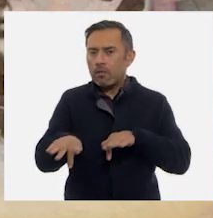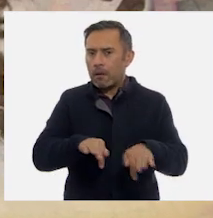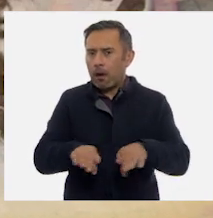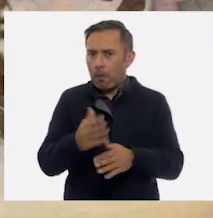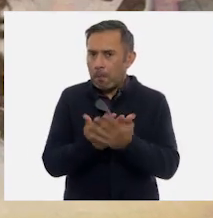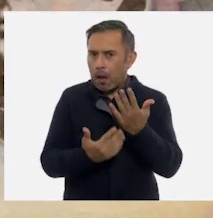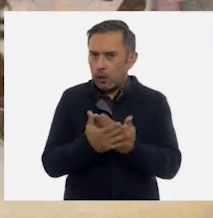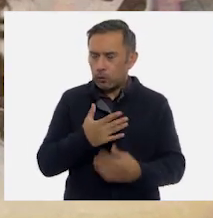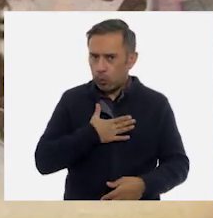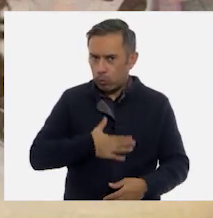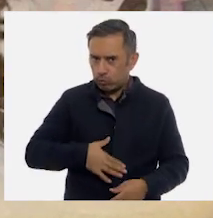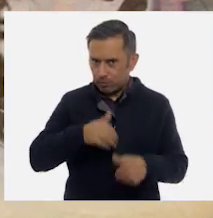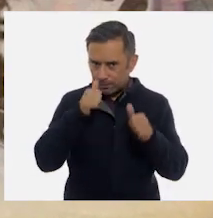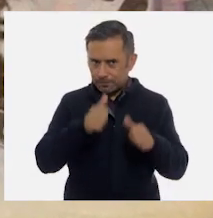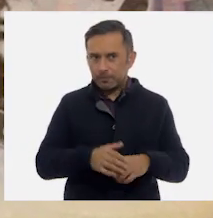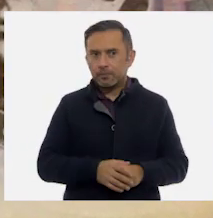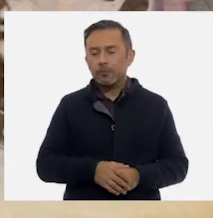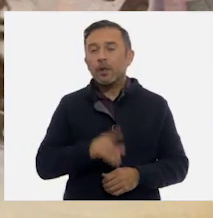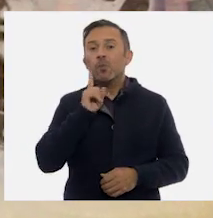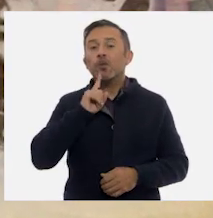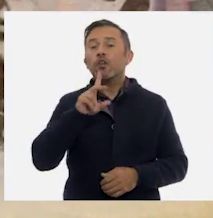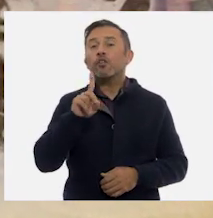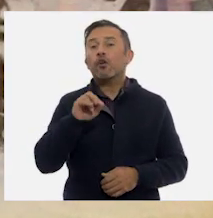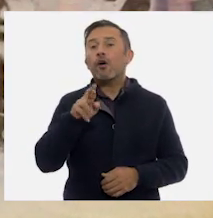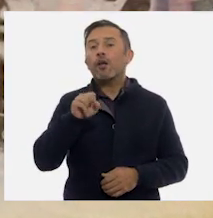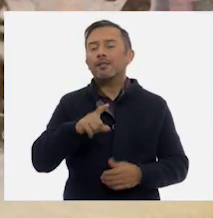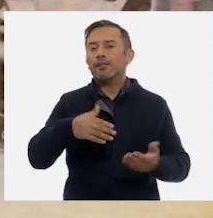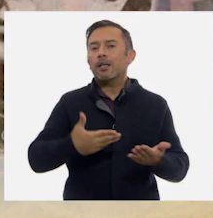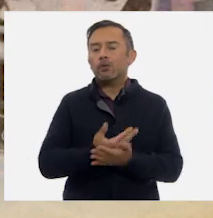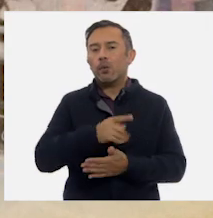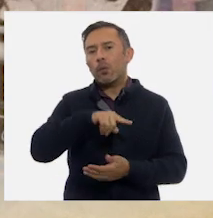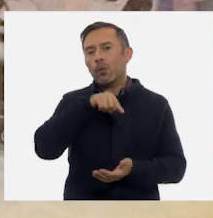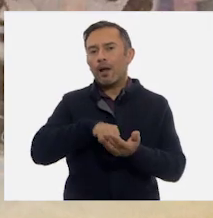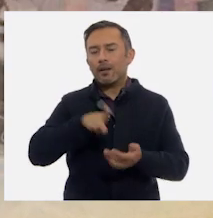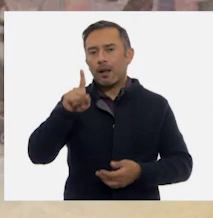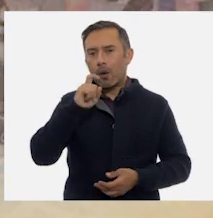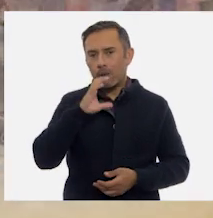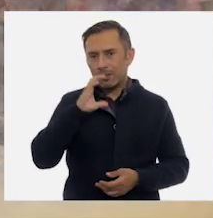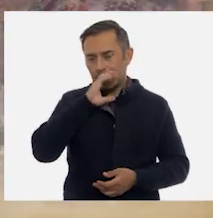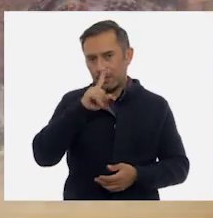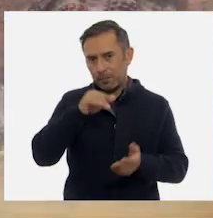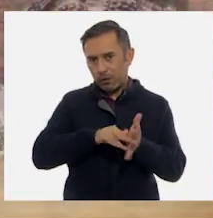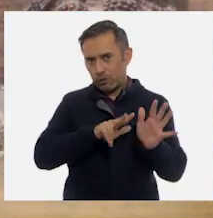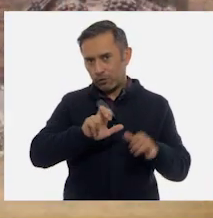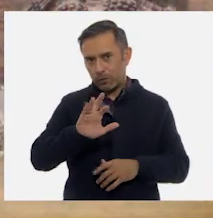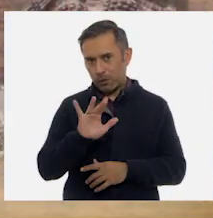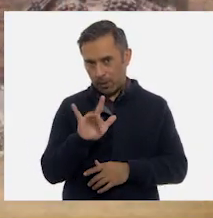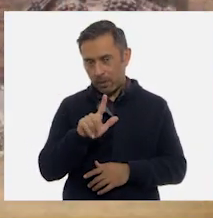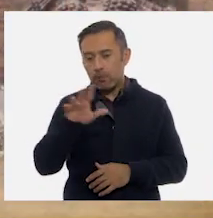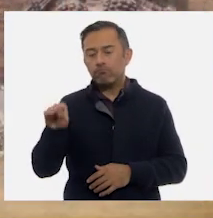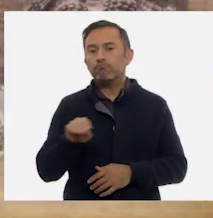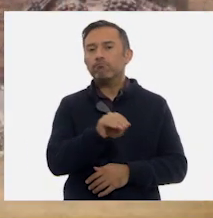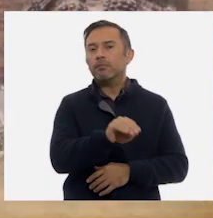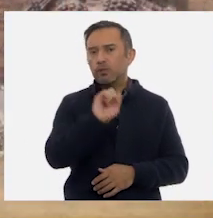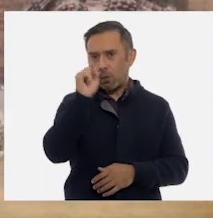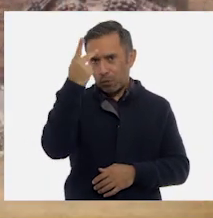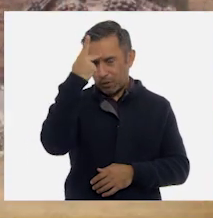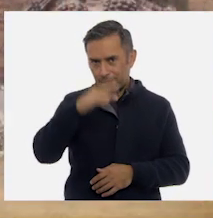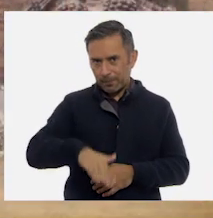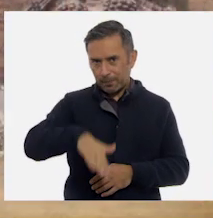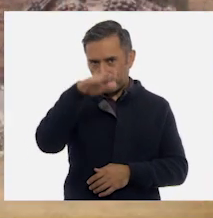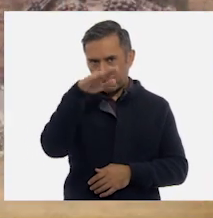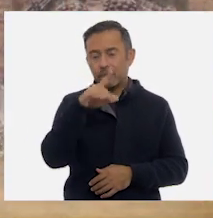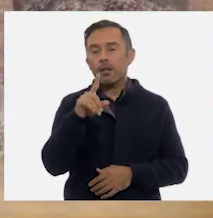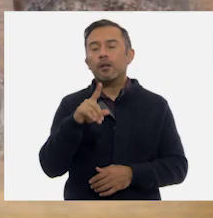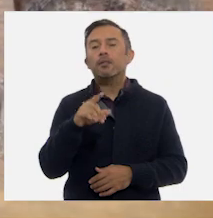Dolores Jiménez y Muro nació en Aguascalientes en 1850, pero creció en San Luis Potosí. A finales del siglo XVIII y